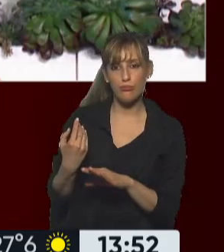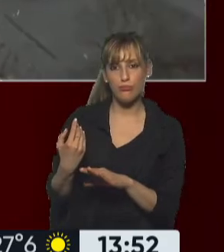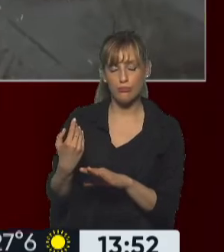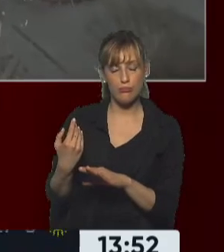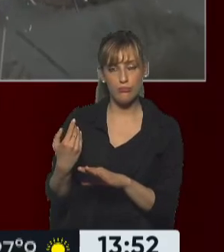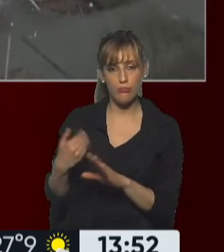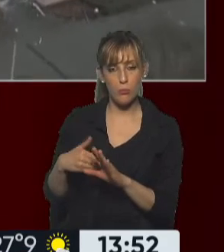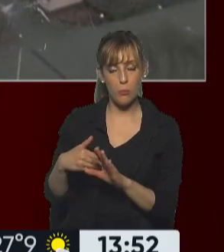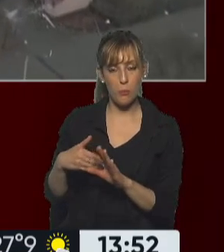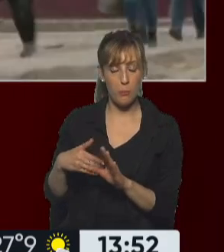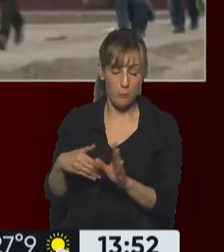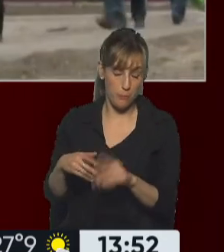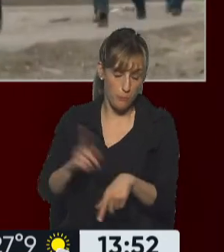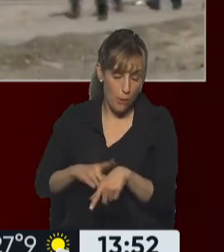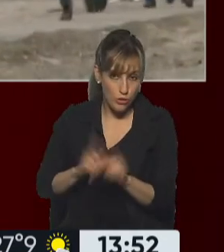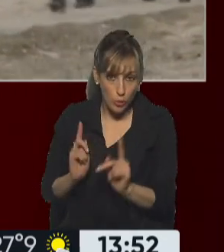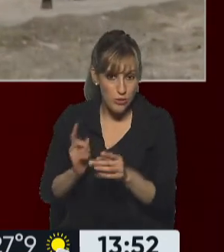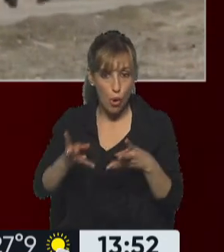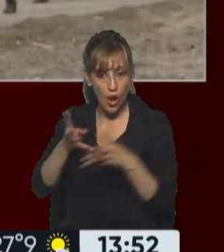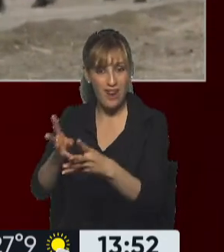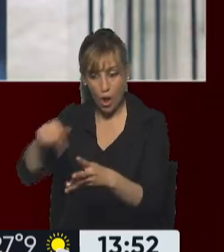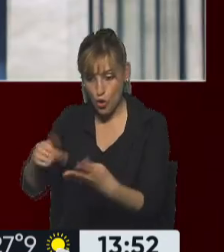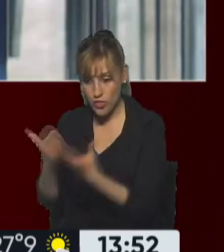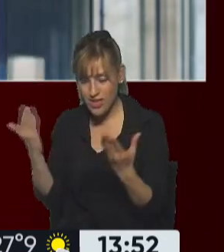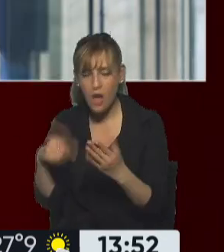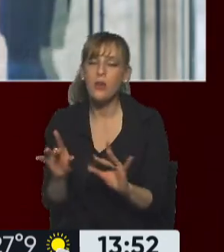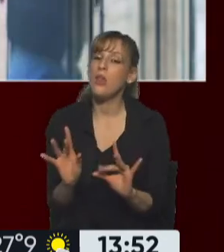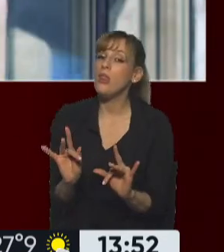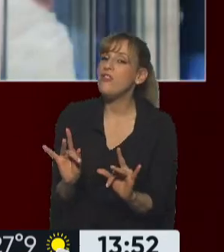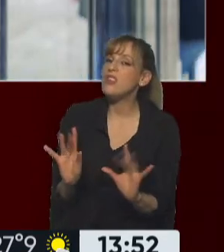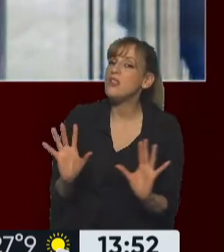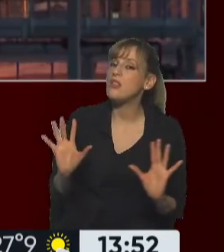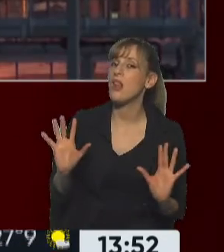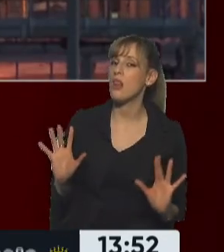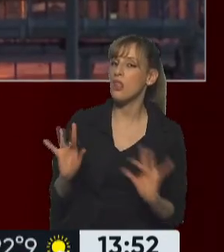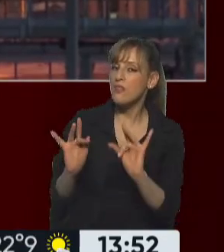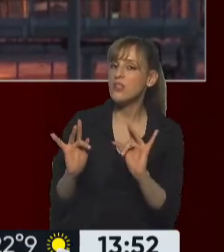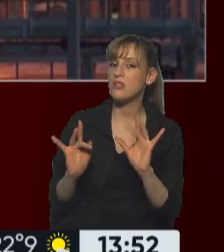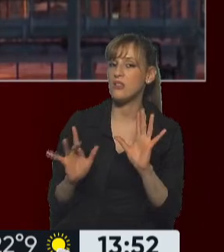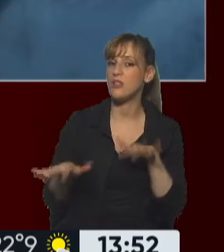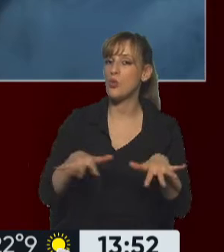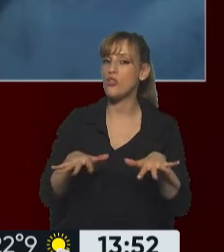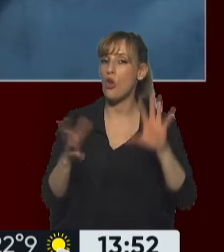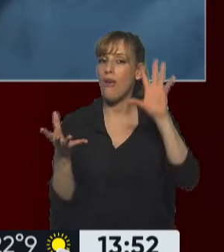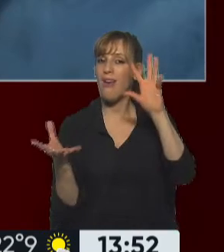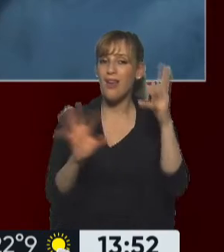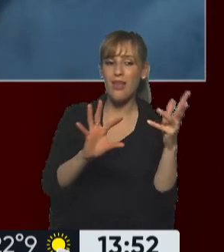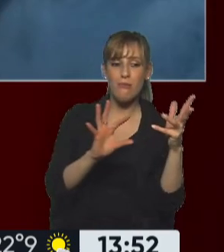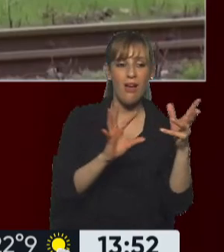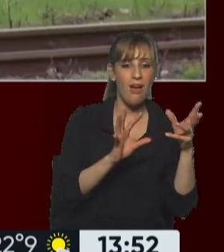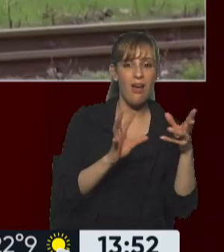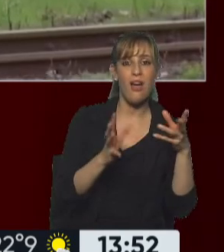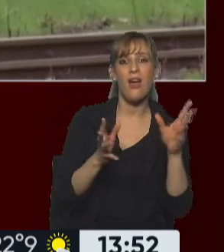sobre todo con el telón de la guerra, es que es muy difícil desligar la agenda climática del resto de las agendas. Con lo cual, en un